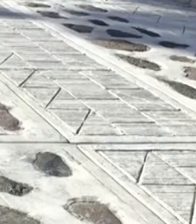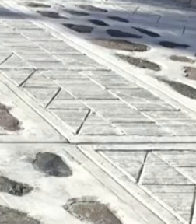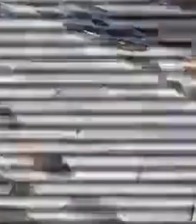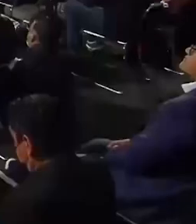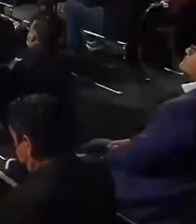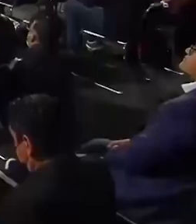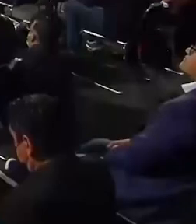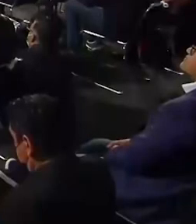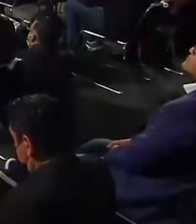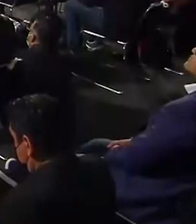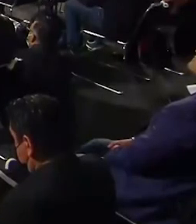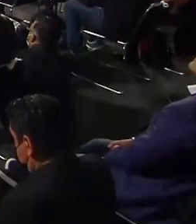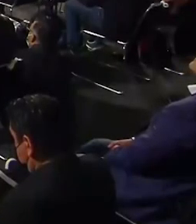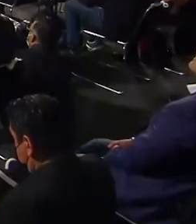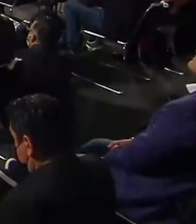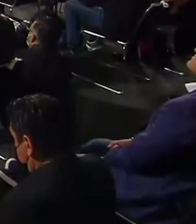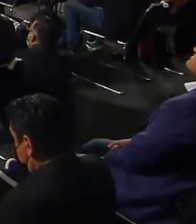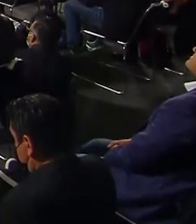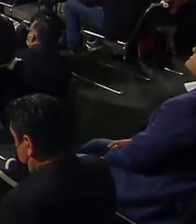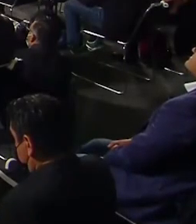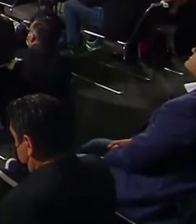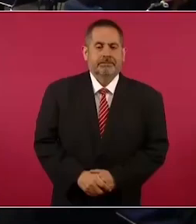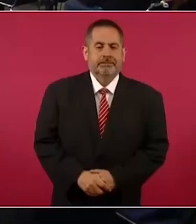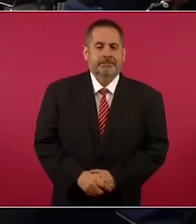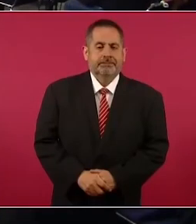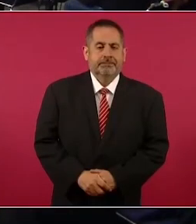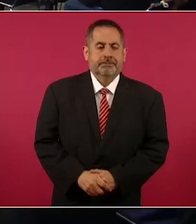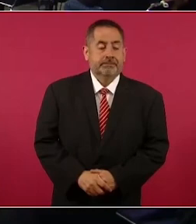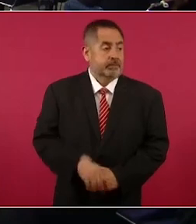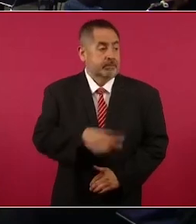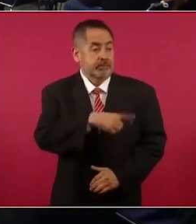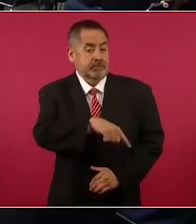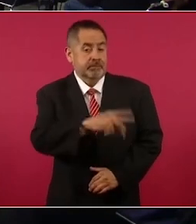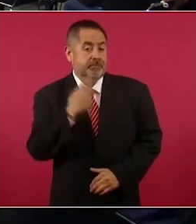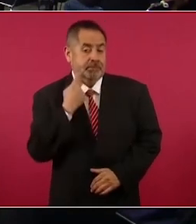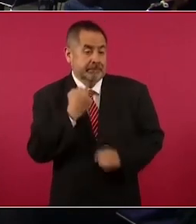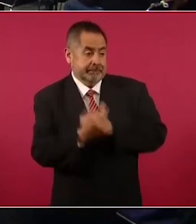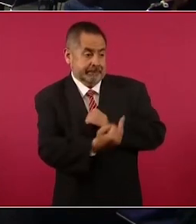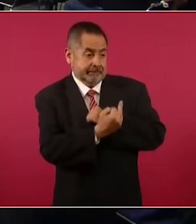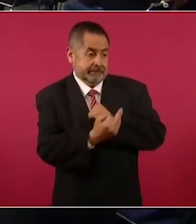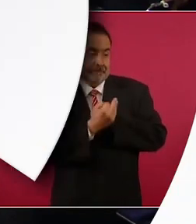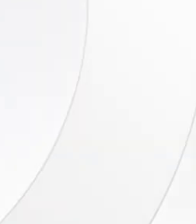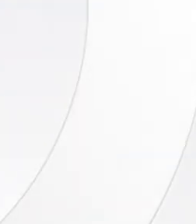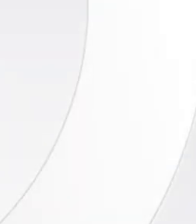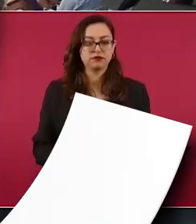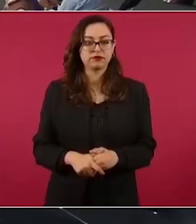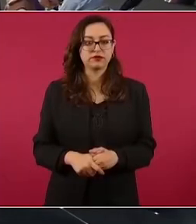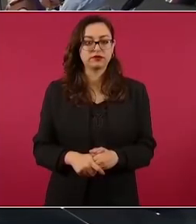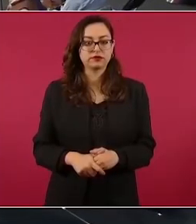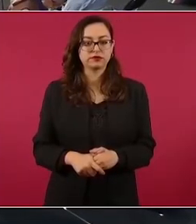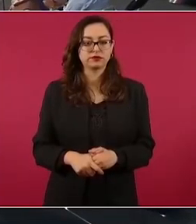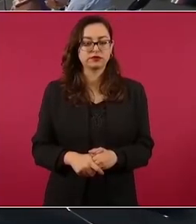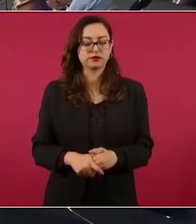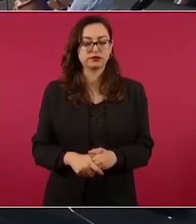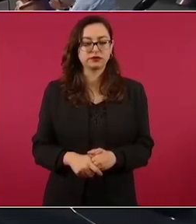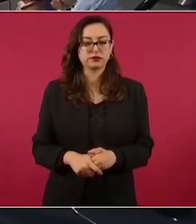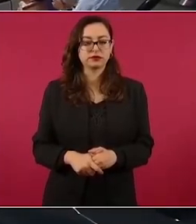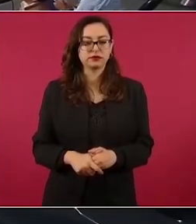que ayudaron en la campaña y que hay que darles el contrato. Miren cómo